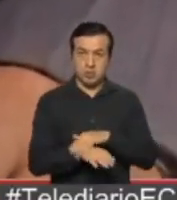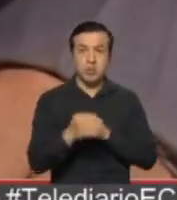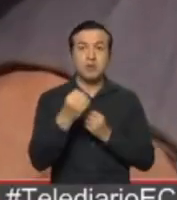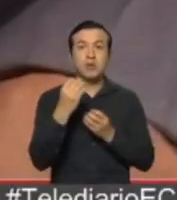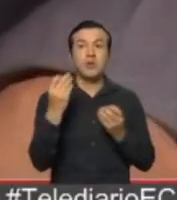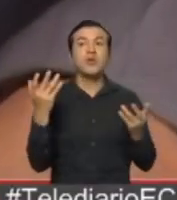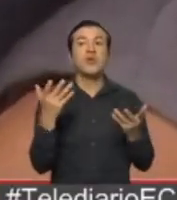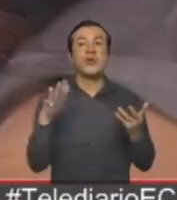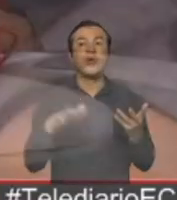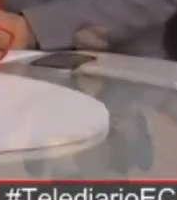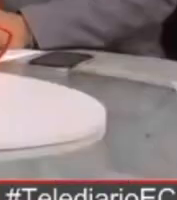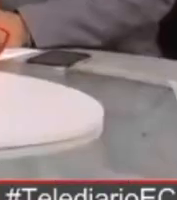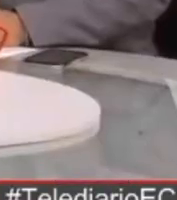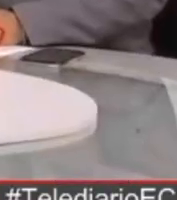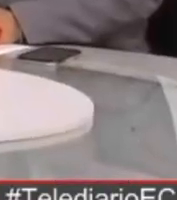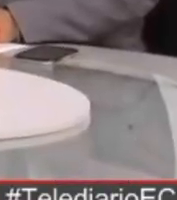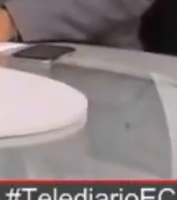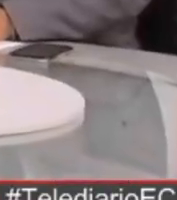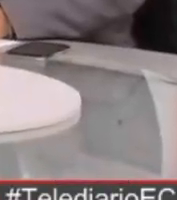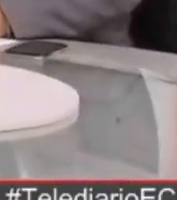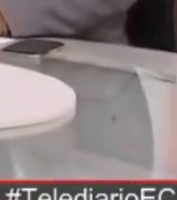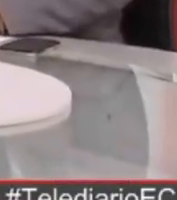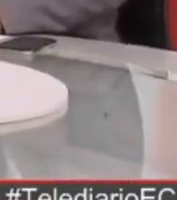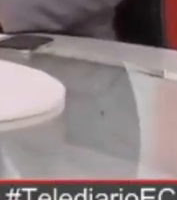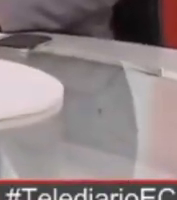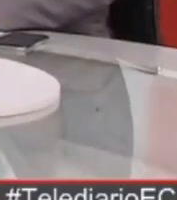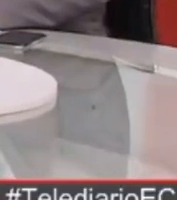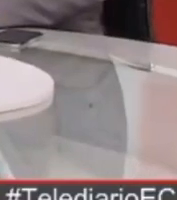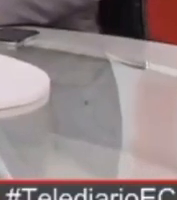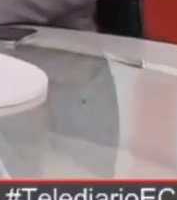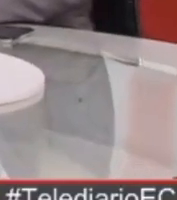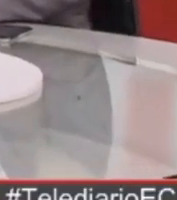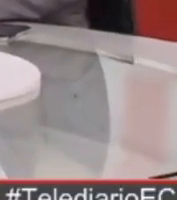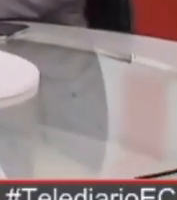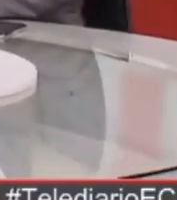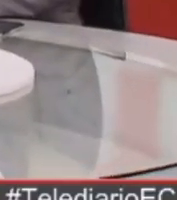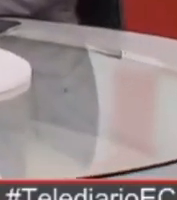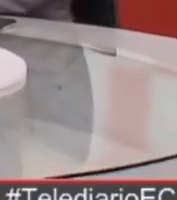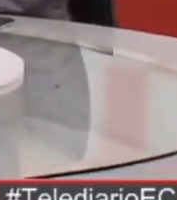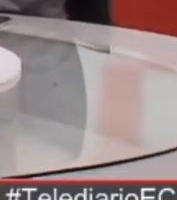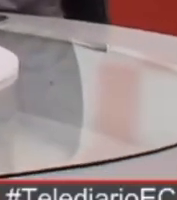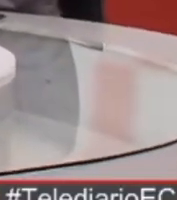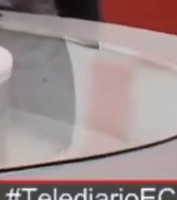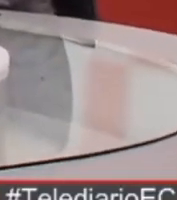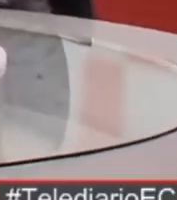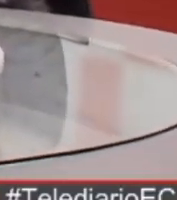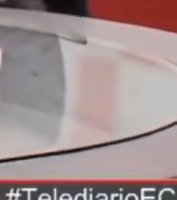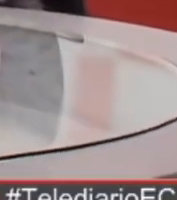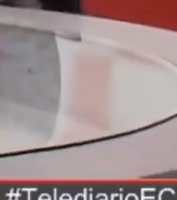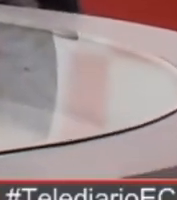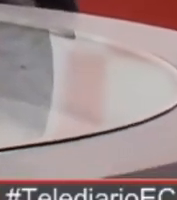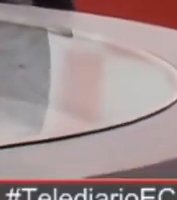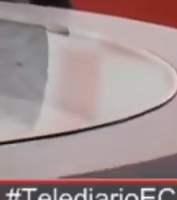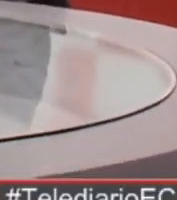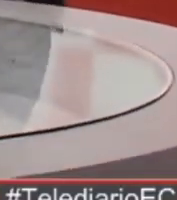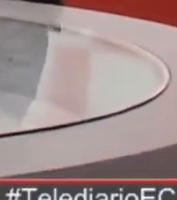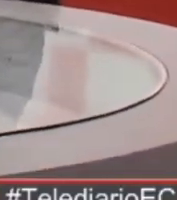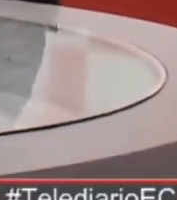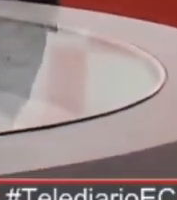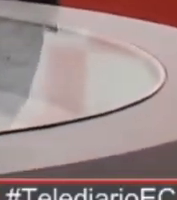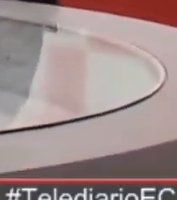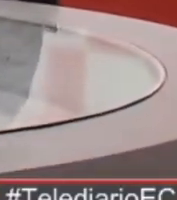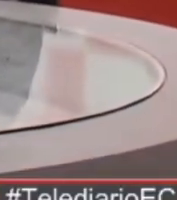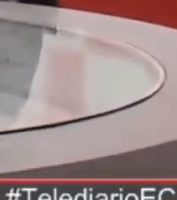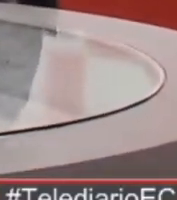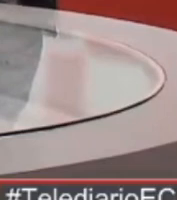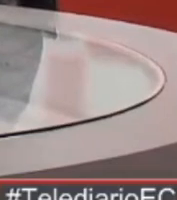encontrar nosotros en imbabura igualmente tenemos también a disposición de todos los visitantes la página web de la prefectura de